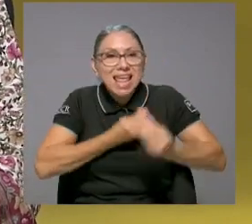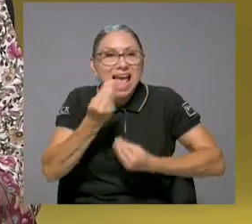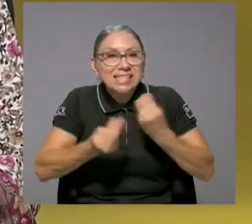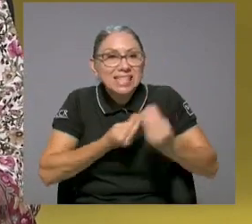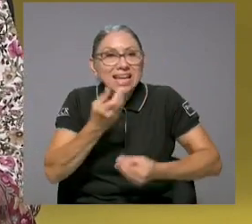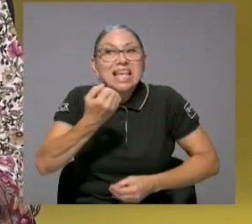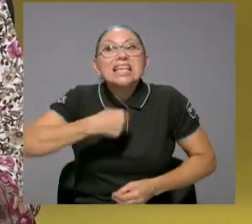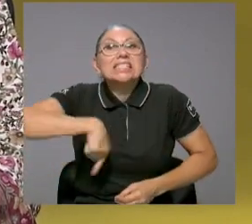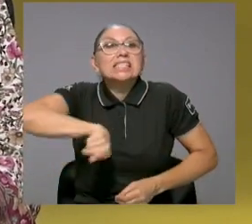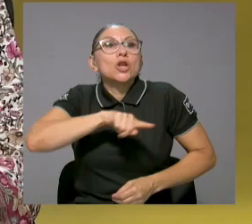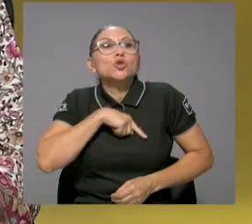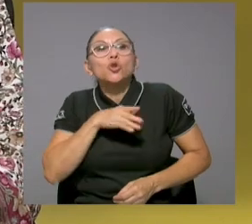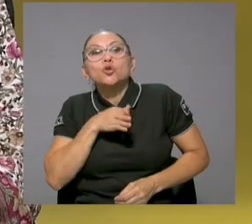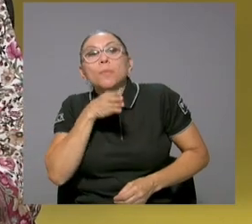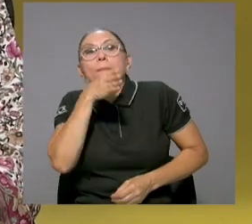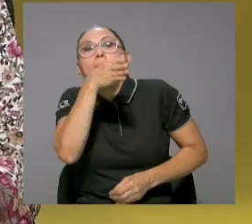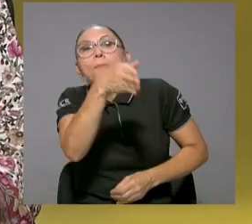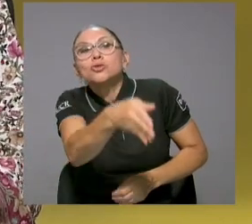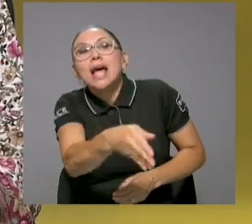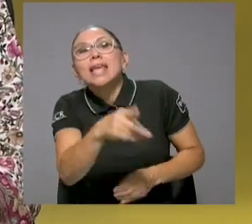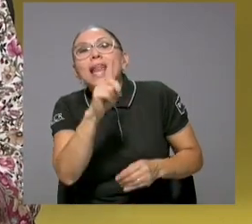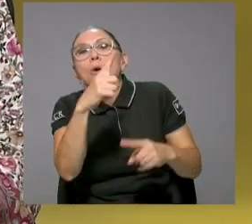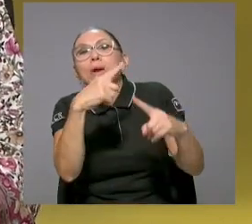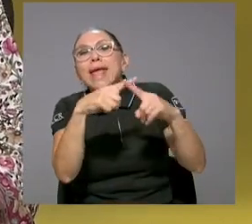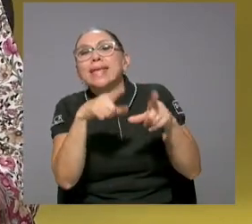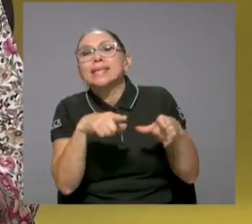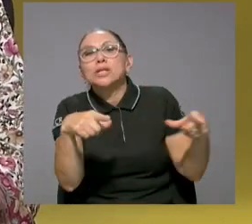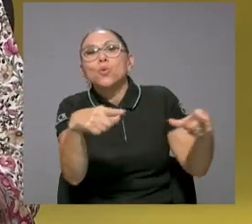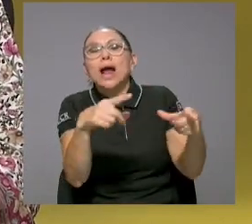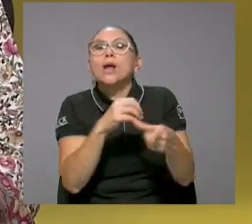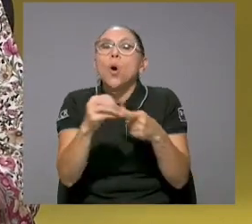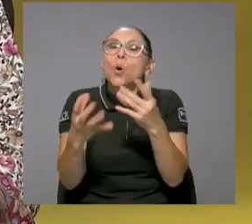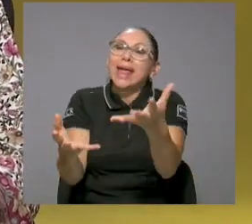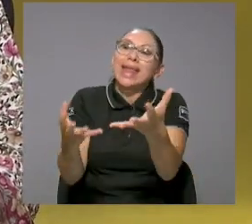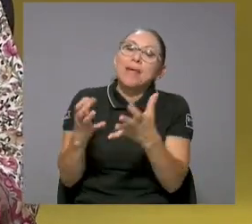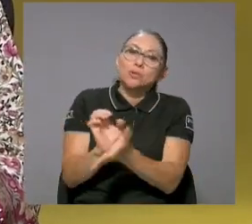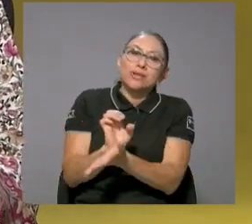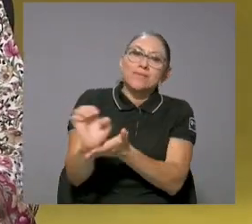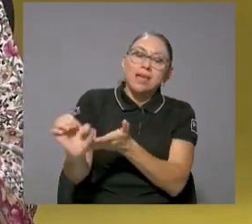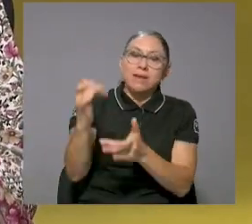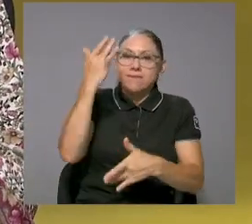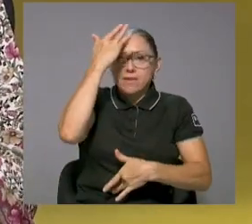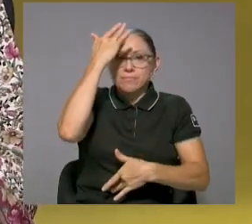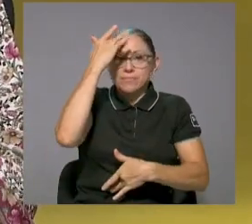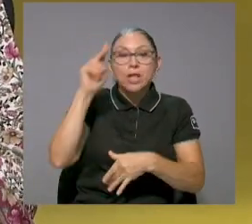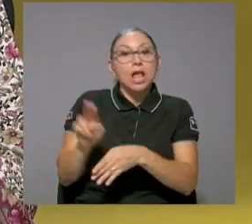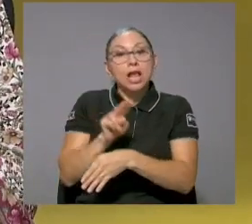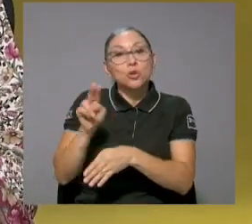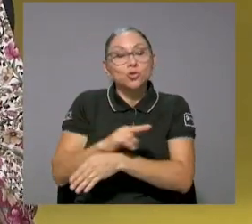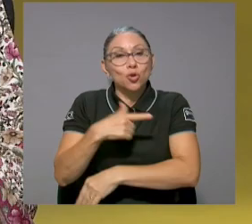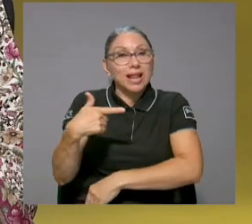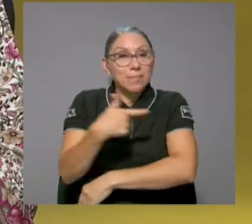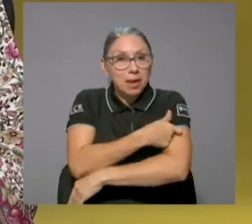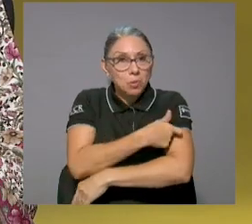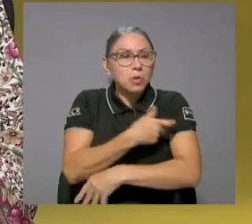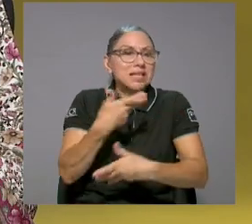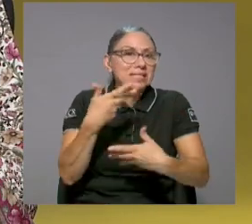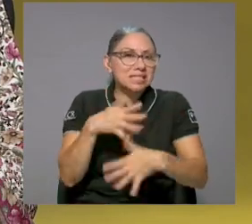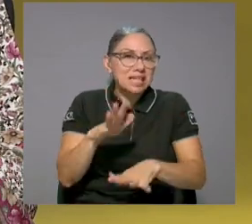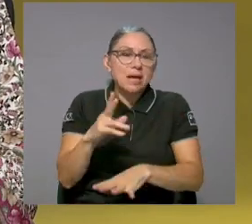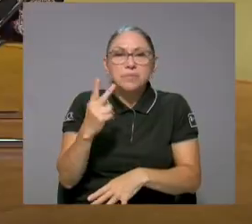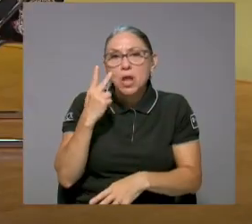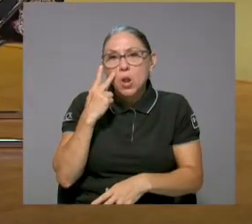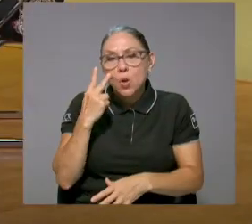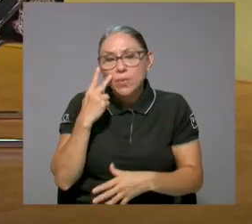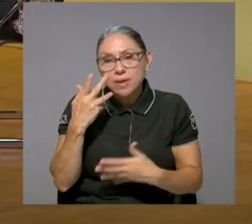alguna zona o cuando queremos prevenir. Y el uso de las vacunas, pues lo vimos igual, sin entrar en mucho detalle y mucha